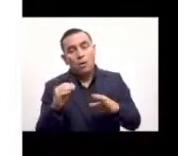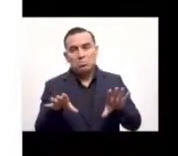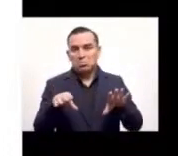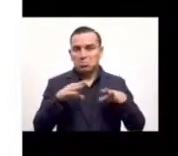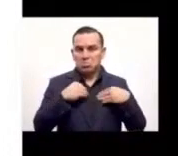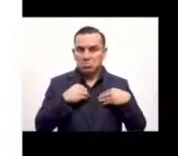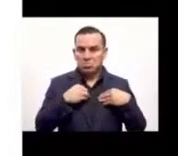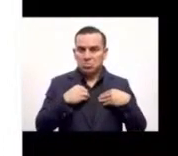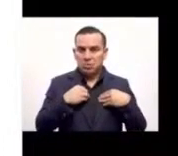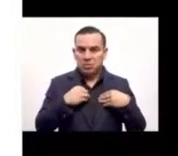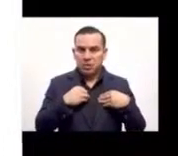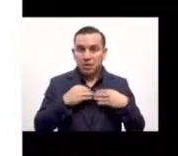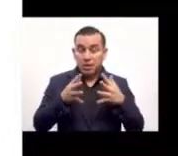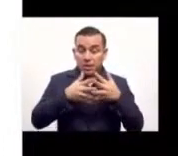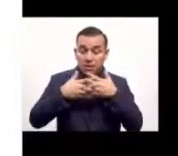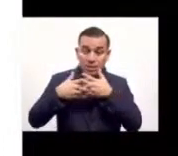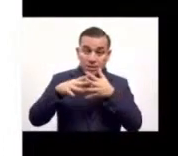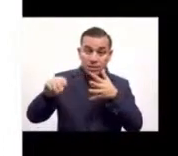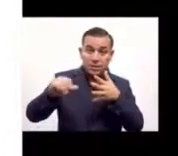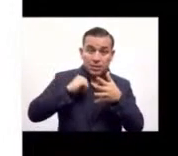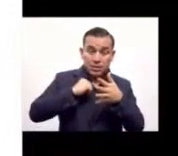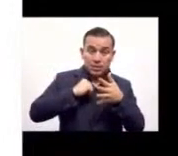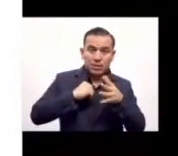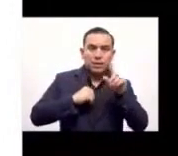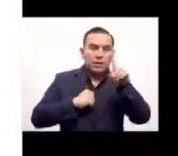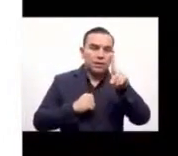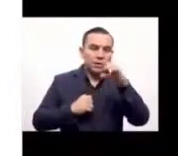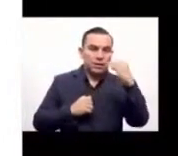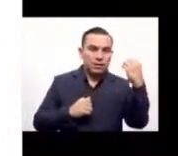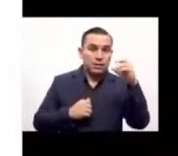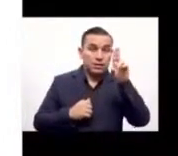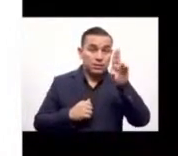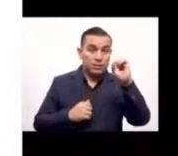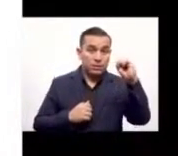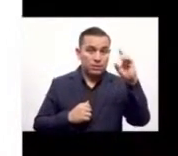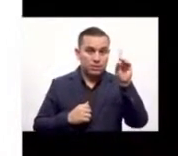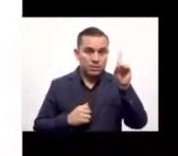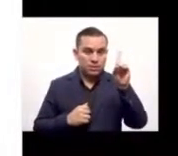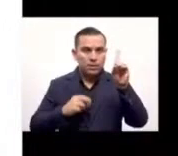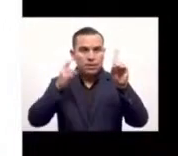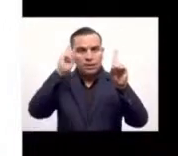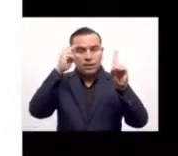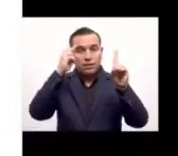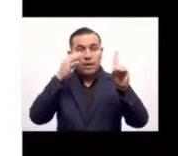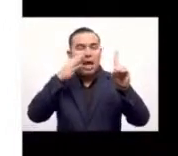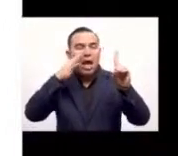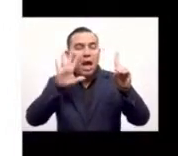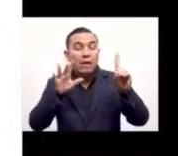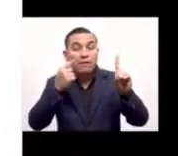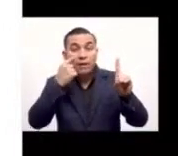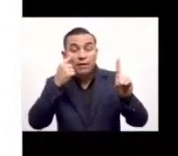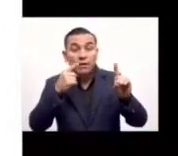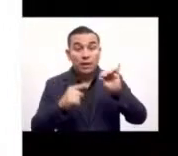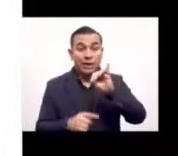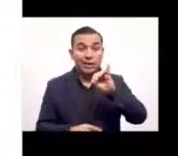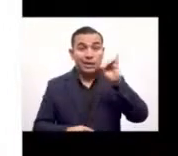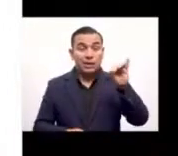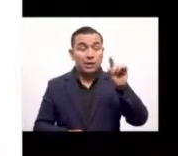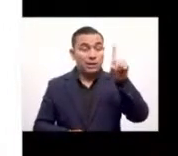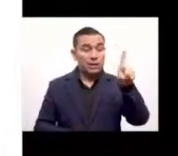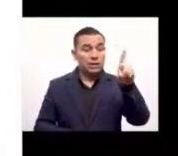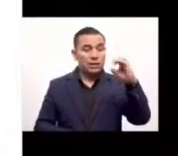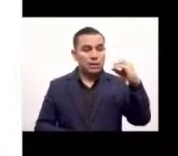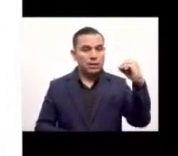cosas interesantes. O sea, justo entre algunos van a decir pago por ver, otros van a aprender de los aciertos, de los